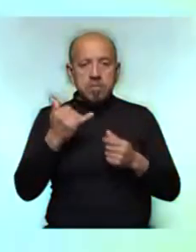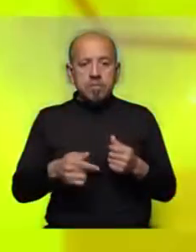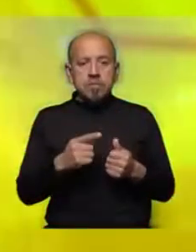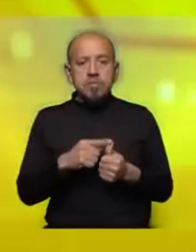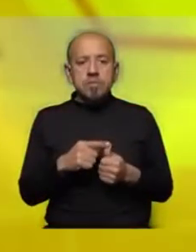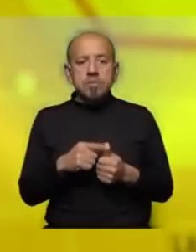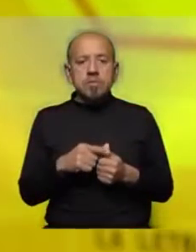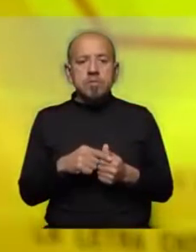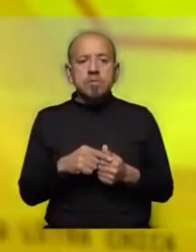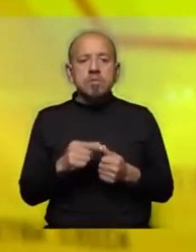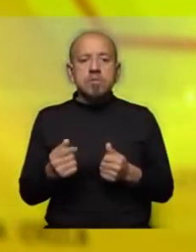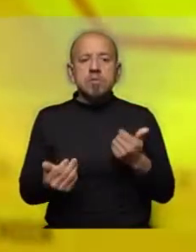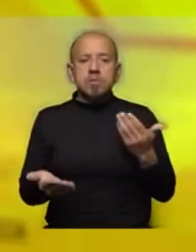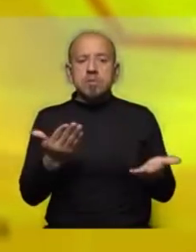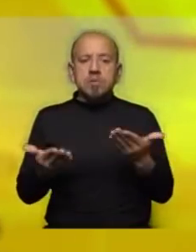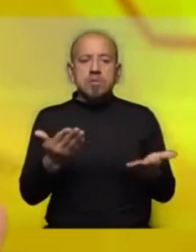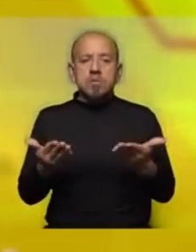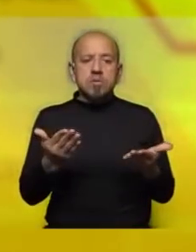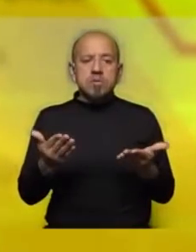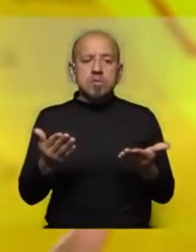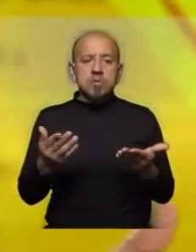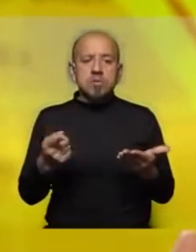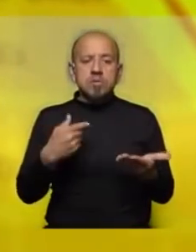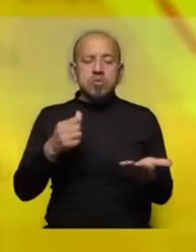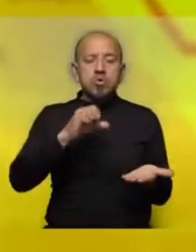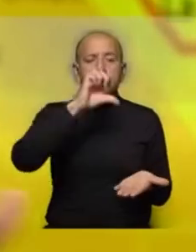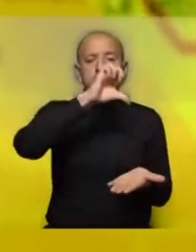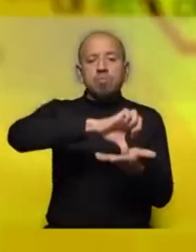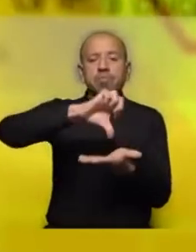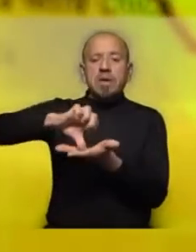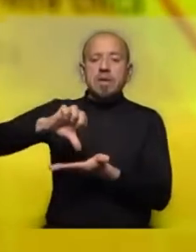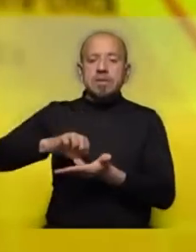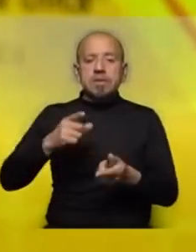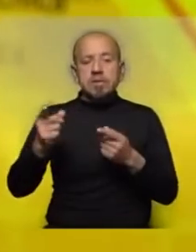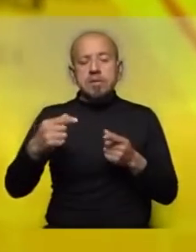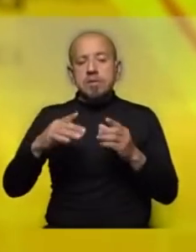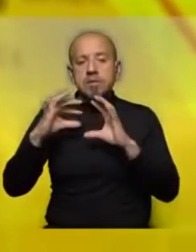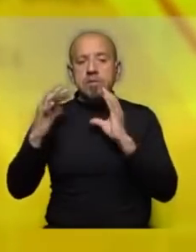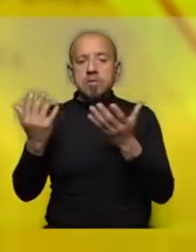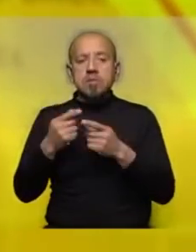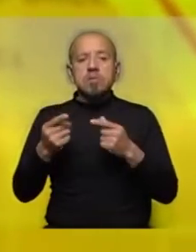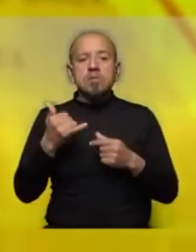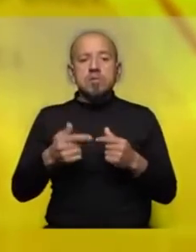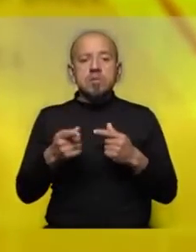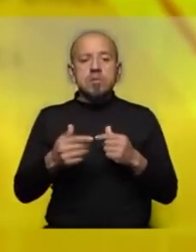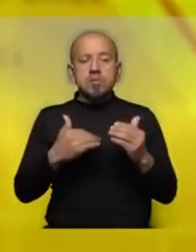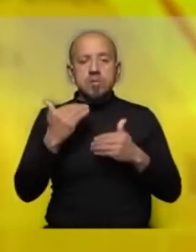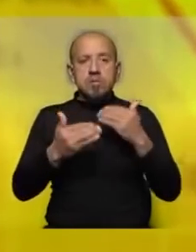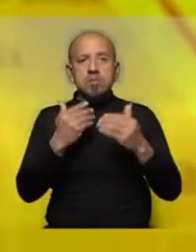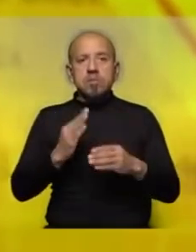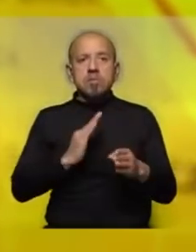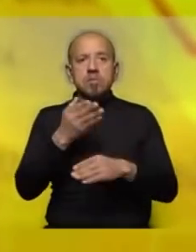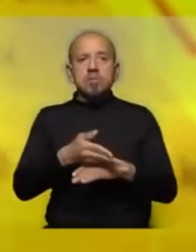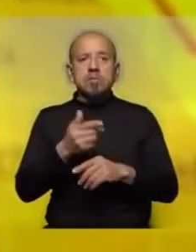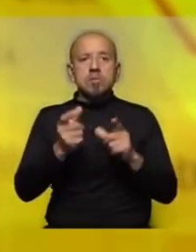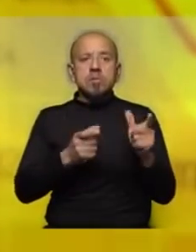evidentemente si uno lo compara con lo que sucede en otros países de la región en otros países del mundo tiene un nivel de accesibilidad a las